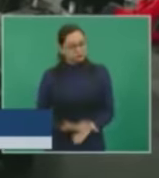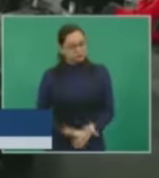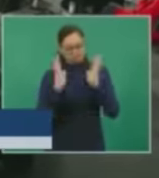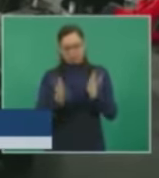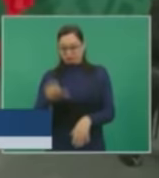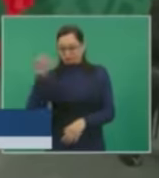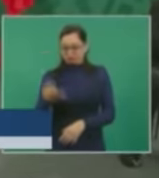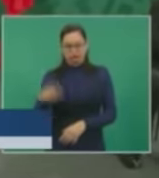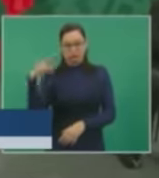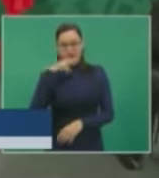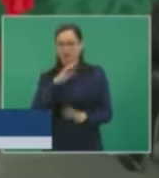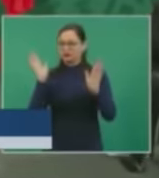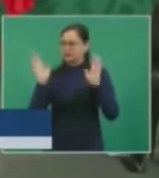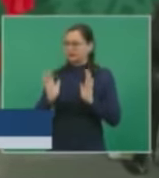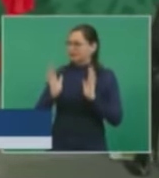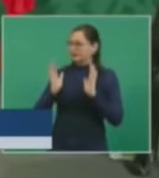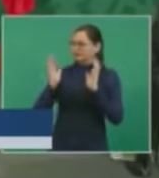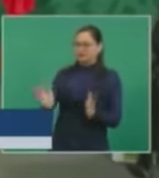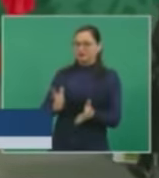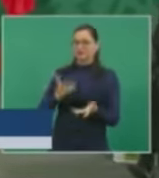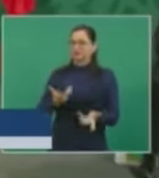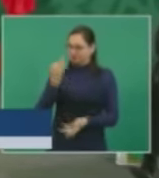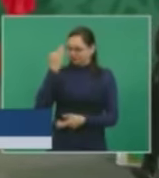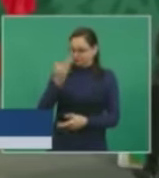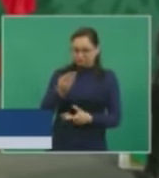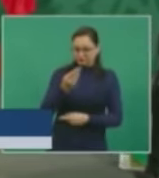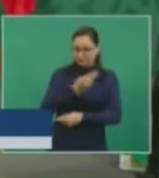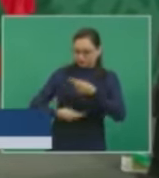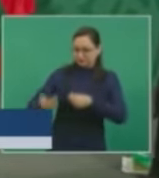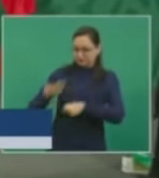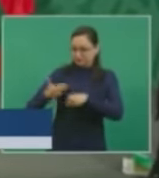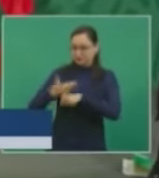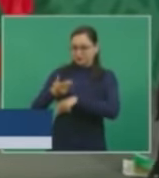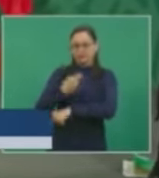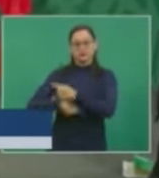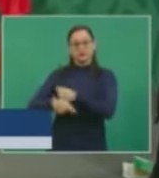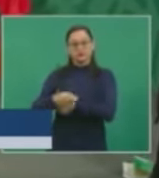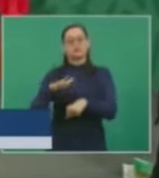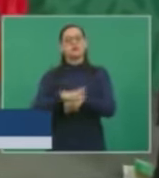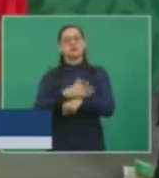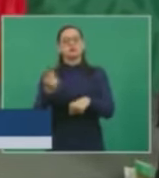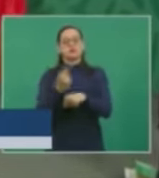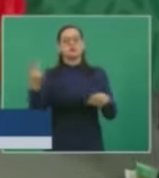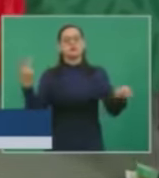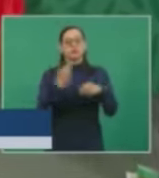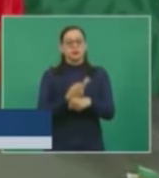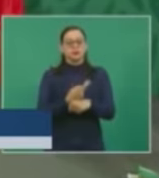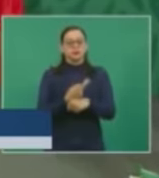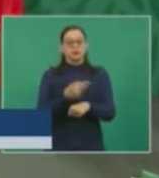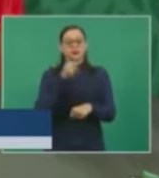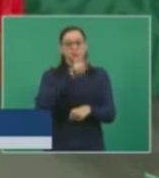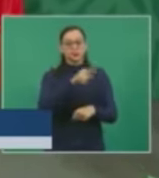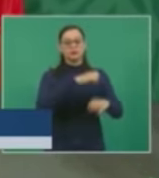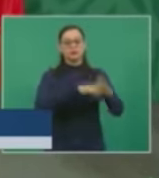las personas vayan con un juez constituido, planteen su asunto, la otra parte, normalmente el gobierno conteste, y